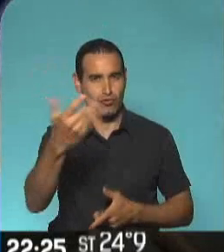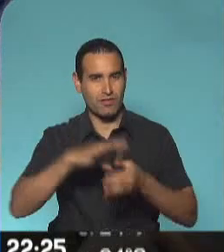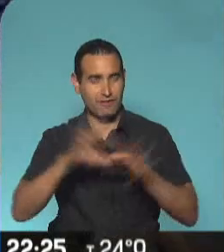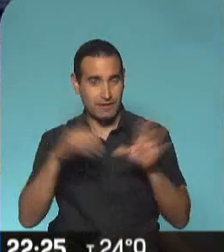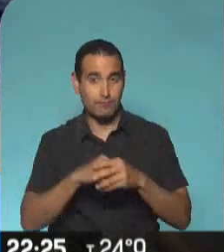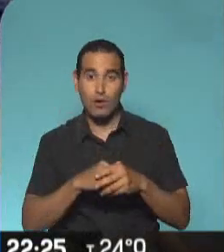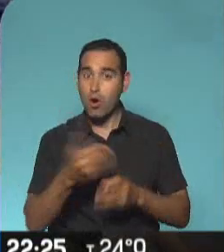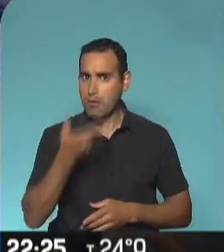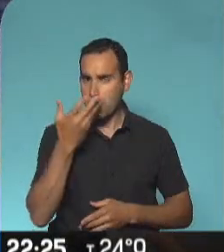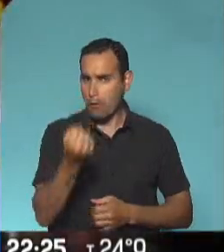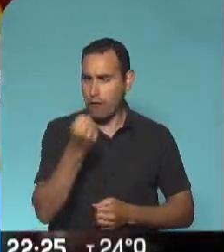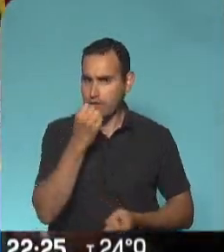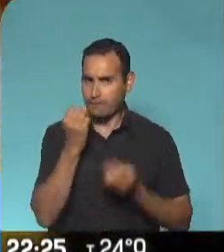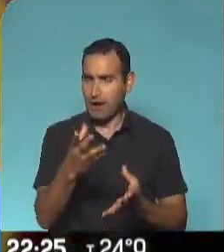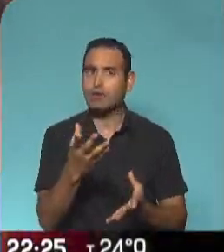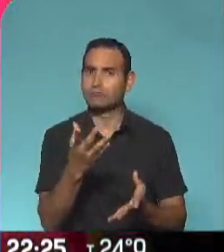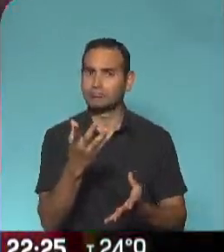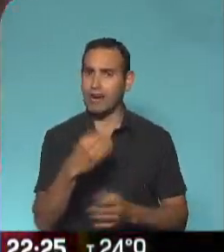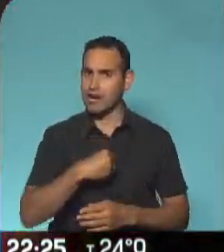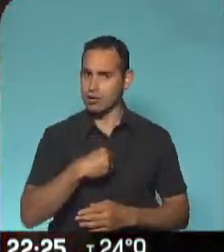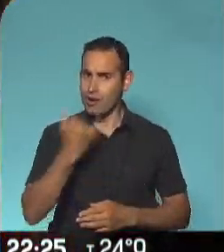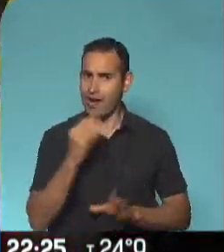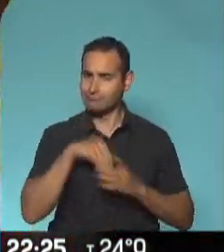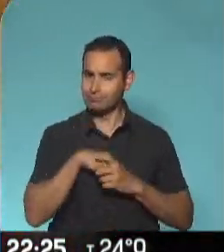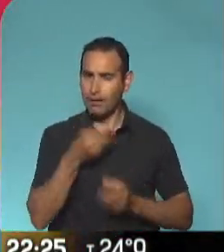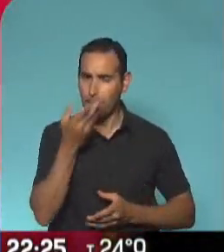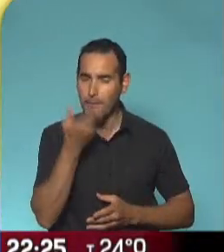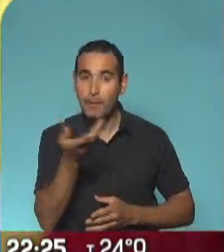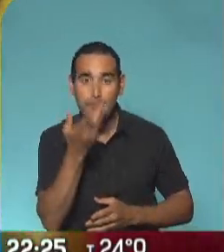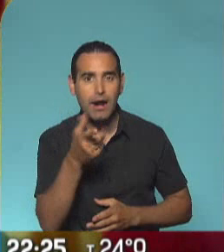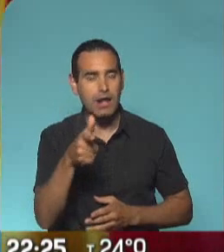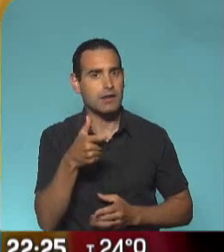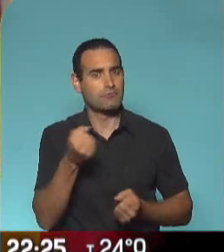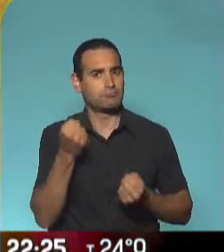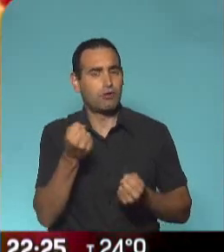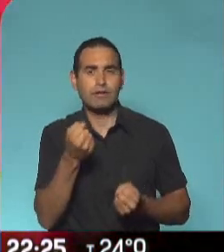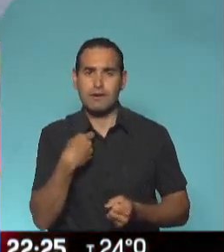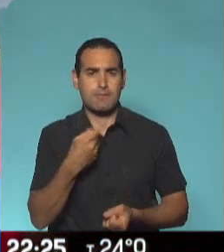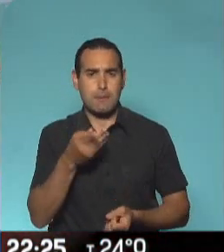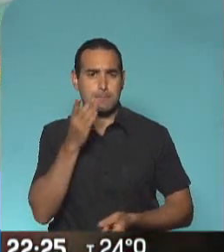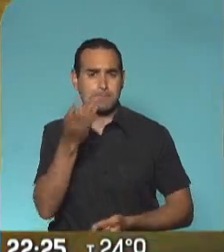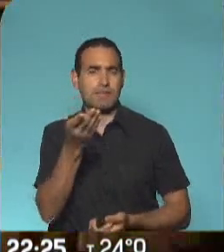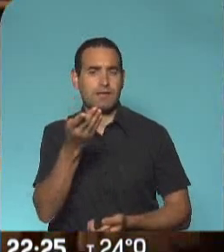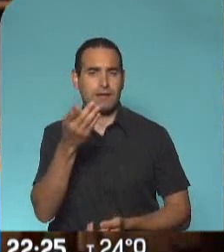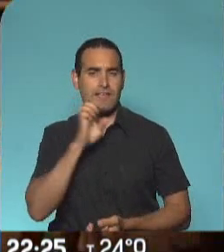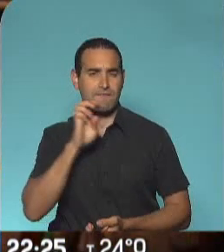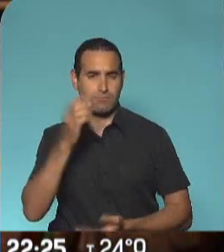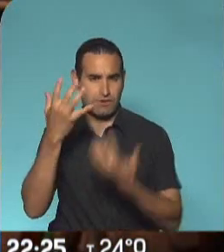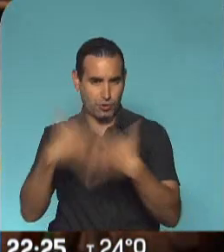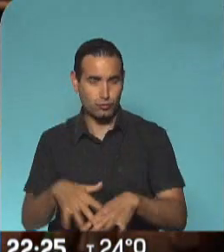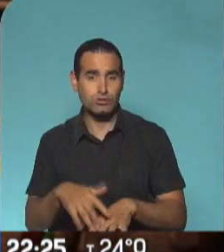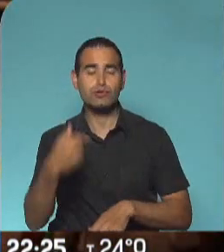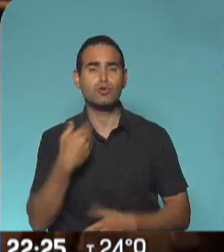discurso agresivo y de fuerte contenido religioso, su posición se fue radicalizando hasta exigir la renuncia de Morales. Solicitar